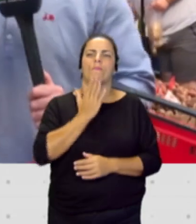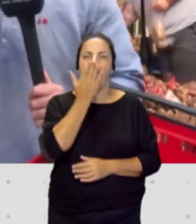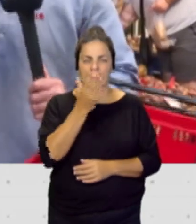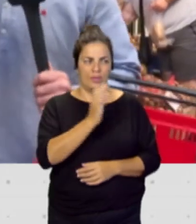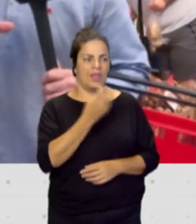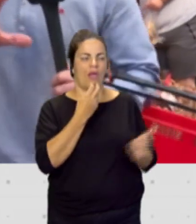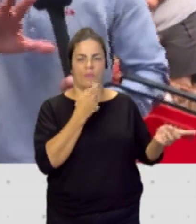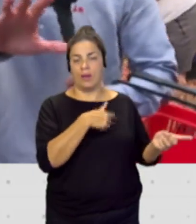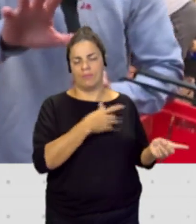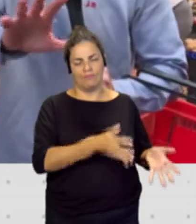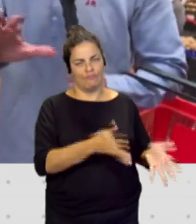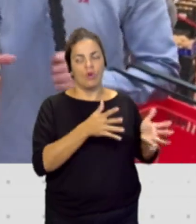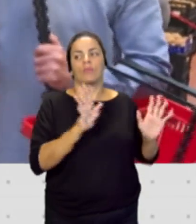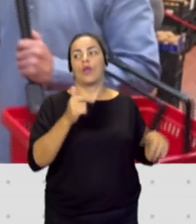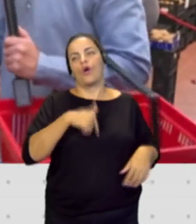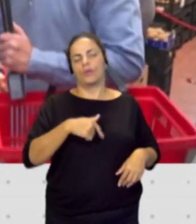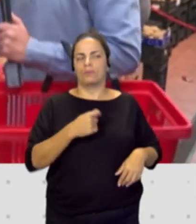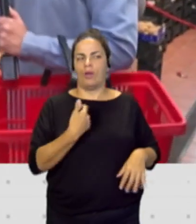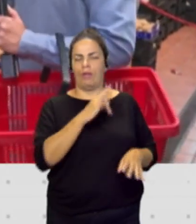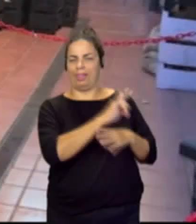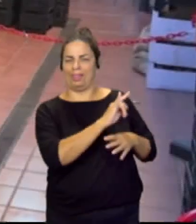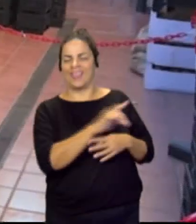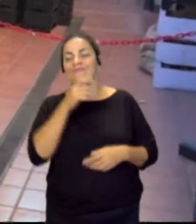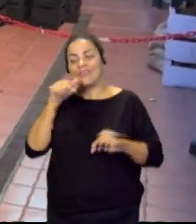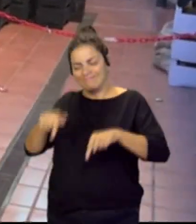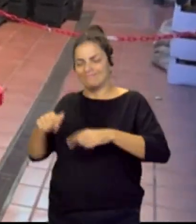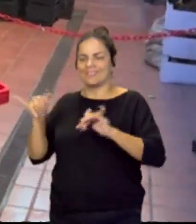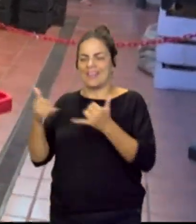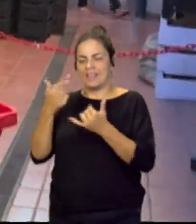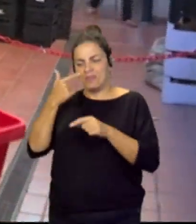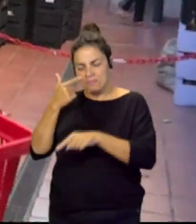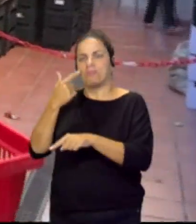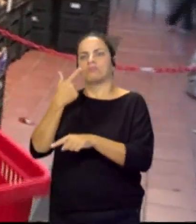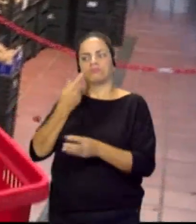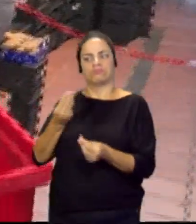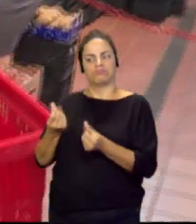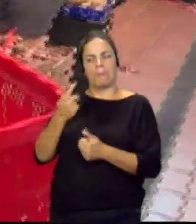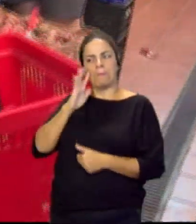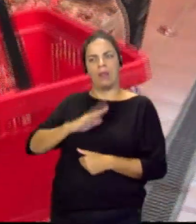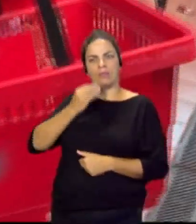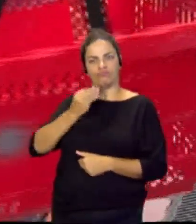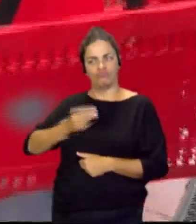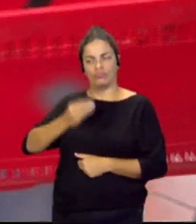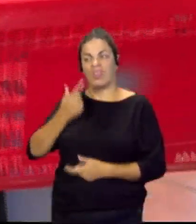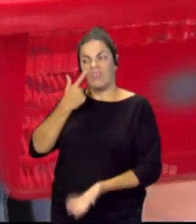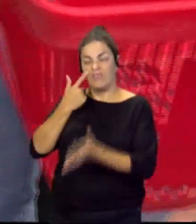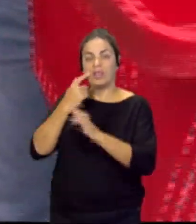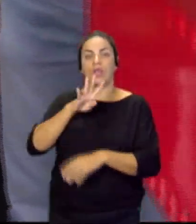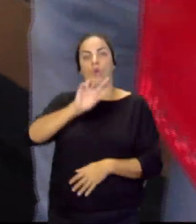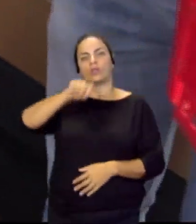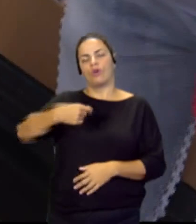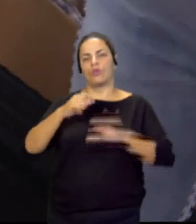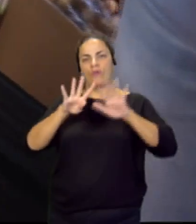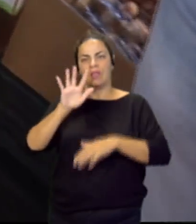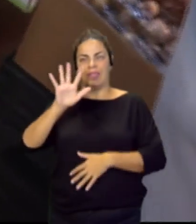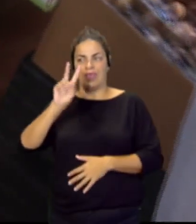gomera Pero bueno hoy voy a ser un poco infiel a los de lag gomera y me voy a pasar a las de tenerife que tienen una pinta fantástica fíjate tú a 4,95 el kilo